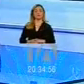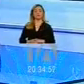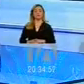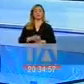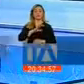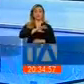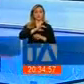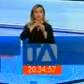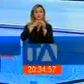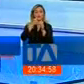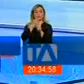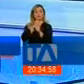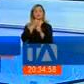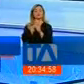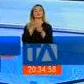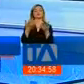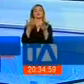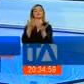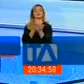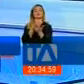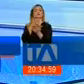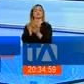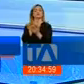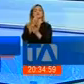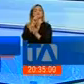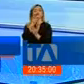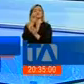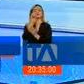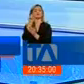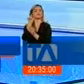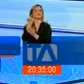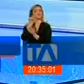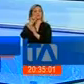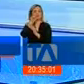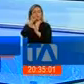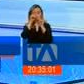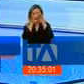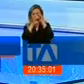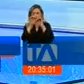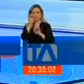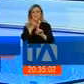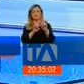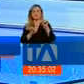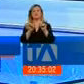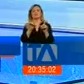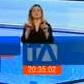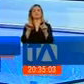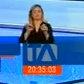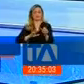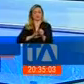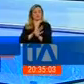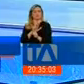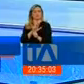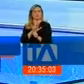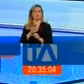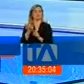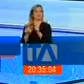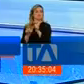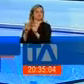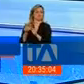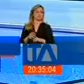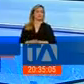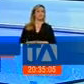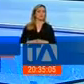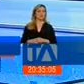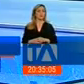El municipio de Quito trabaja en la adquisición de 100.000 pruebas más para la detección de COVID-19 en la ciudadanía. En esta